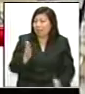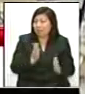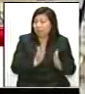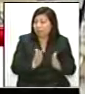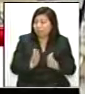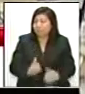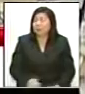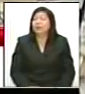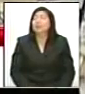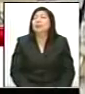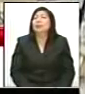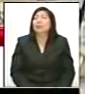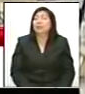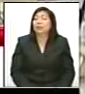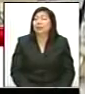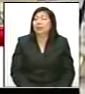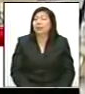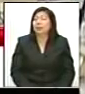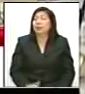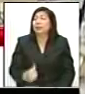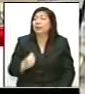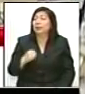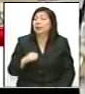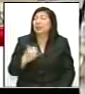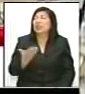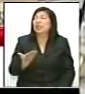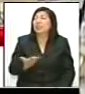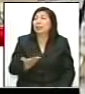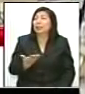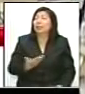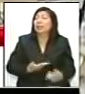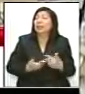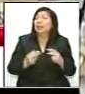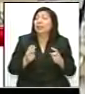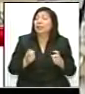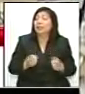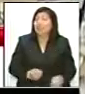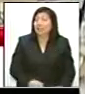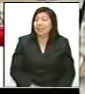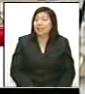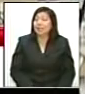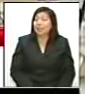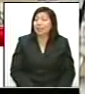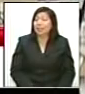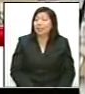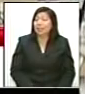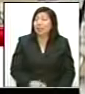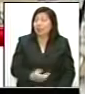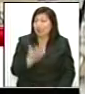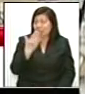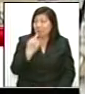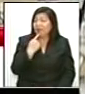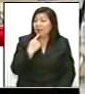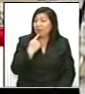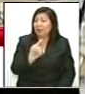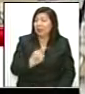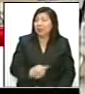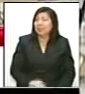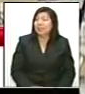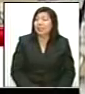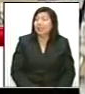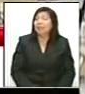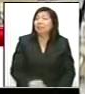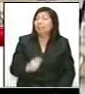coordinación con los alcaldes, ¿a qué viene que retome el tema, señor presidente? Porque como usted muy bien acaba de señalar,